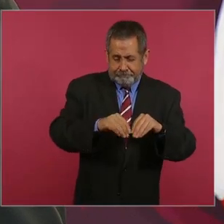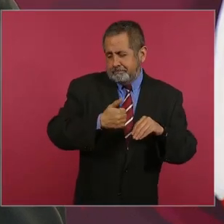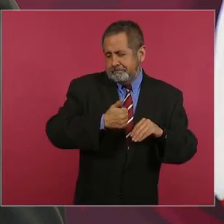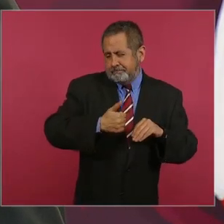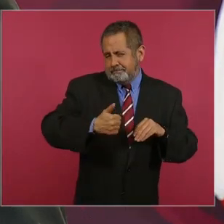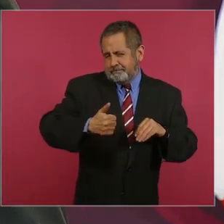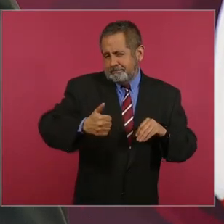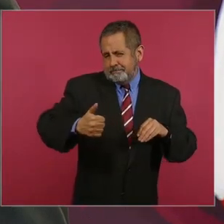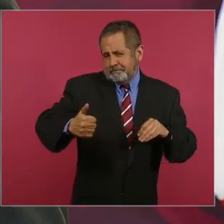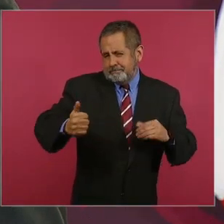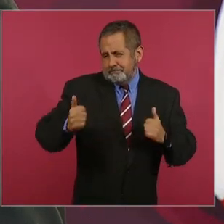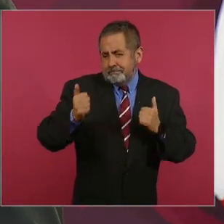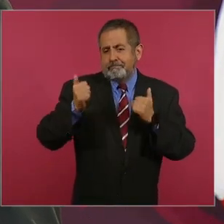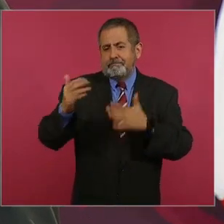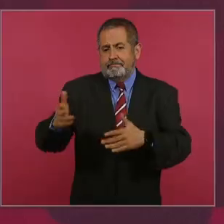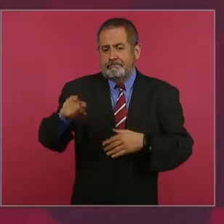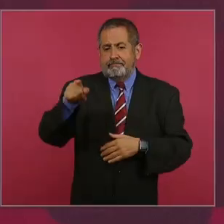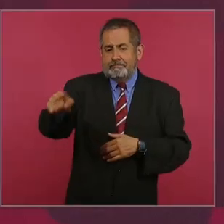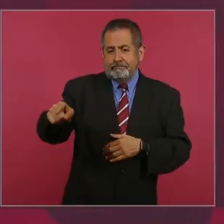en seis horas